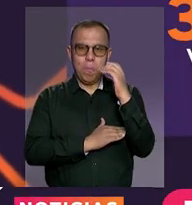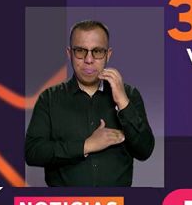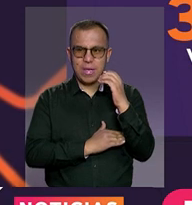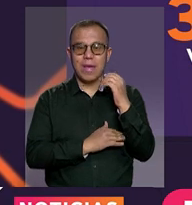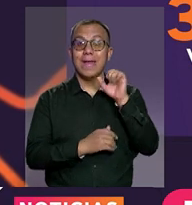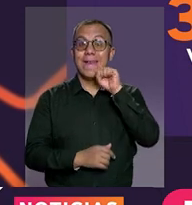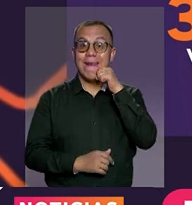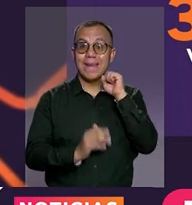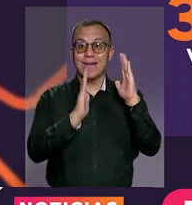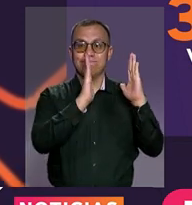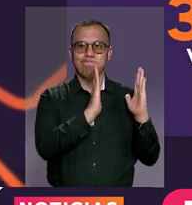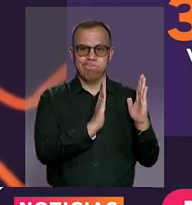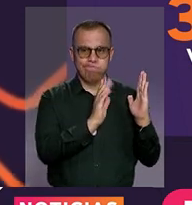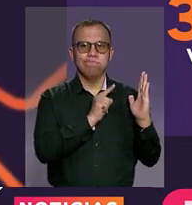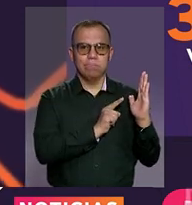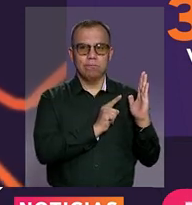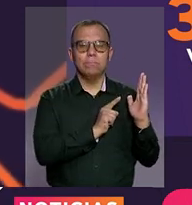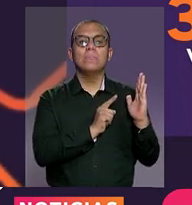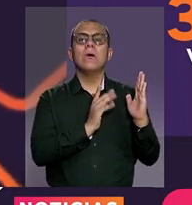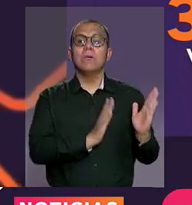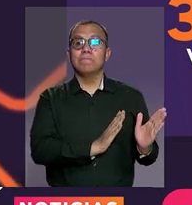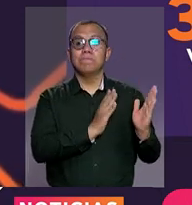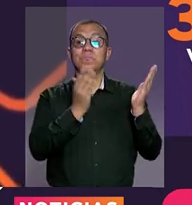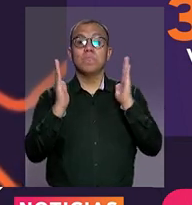3.743.980 dosis que han llegado al país,